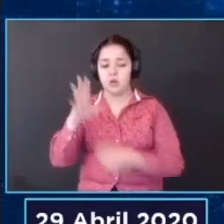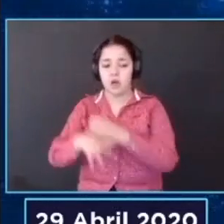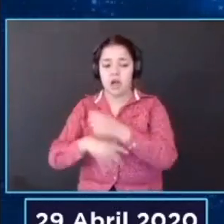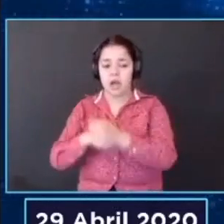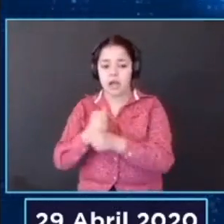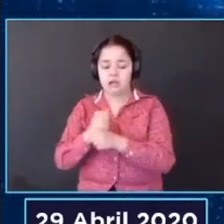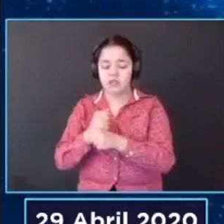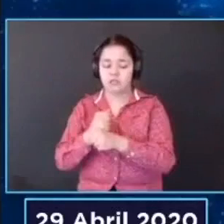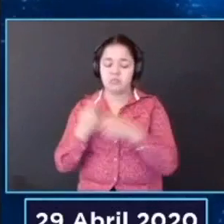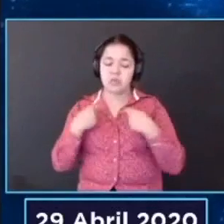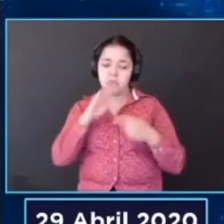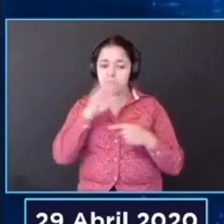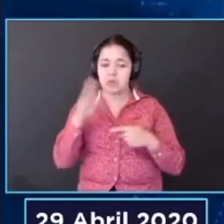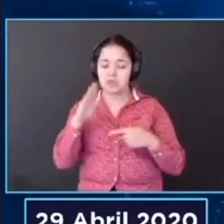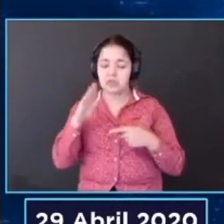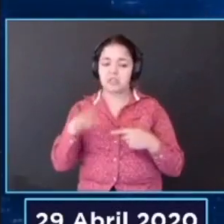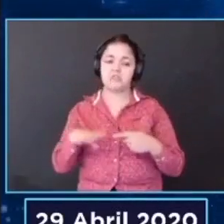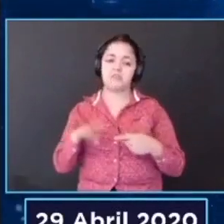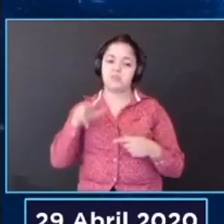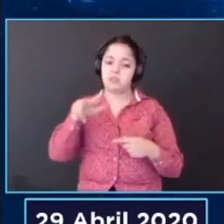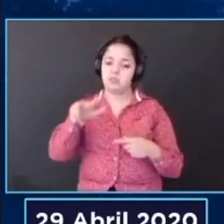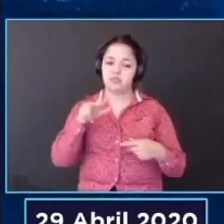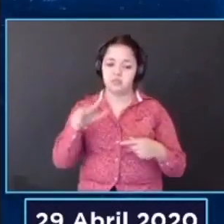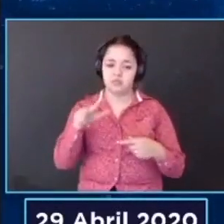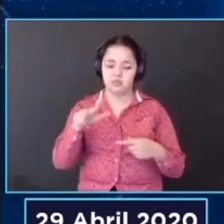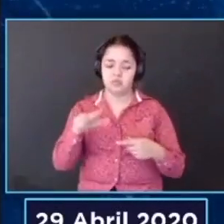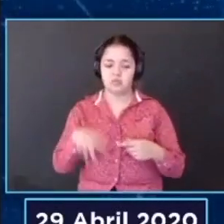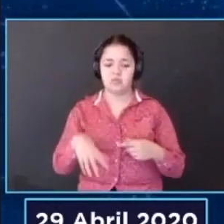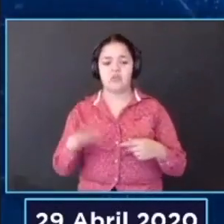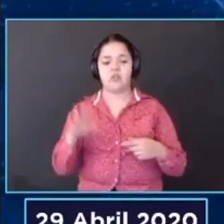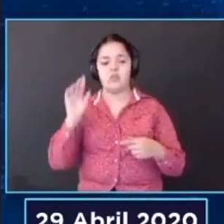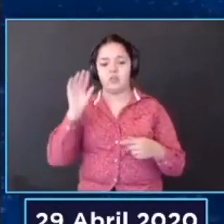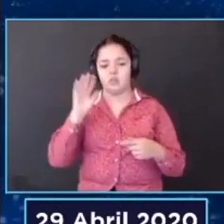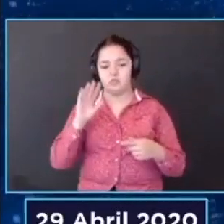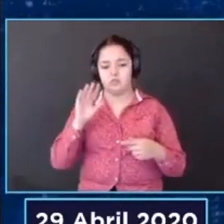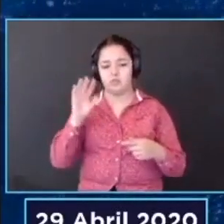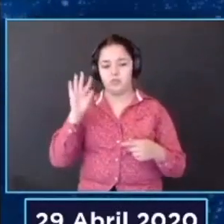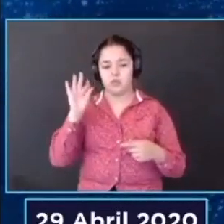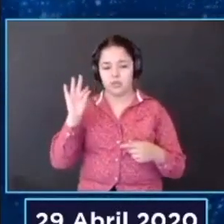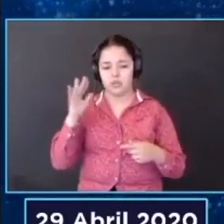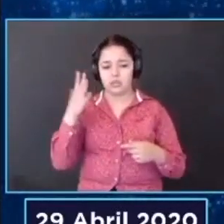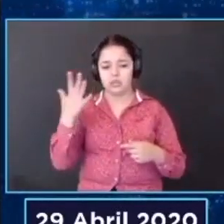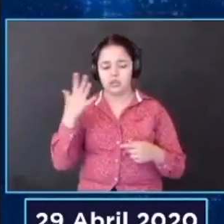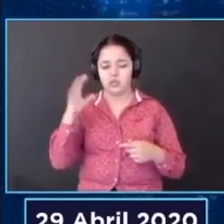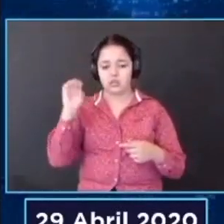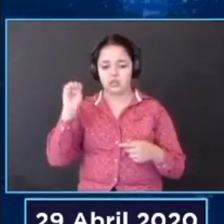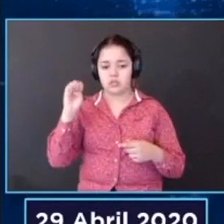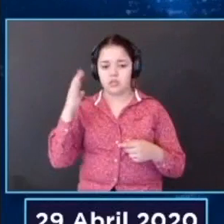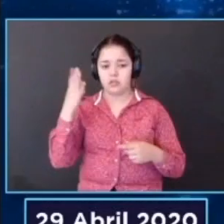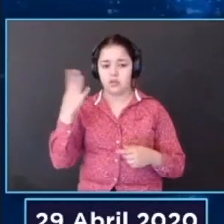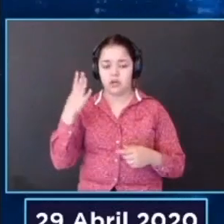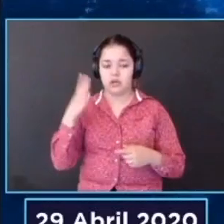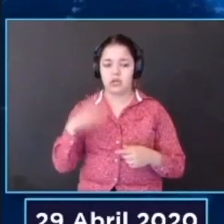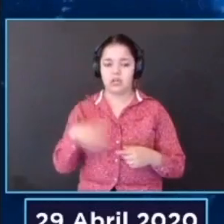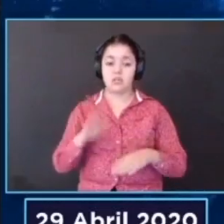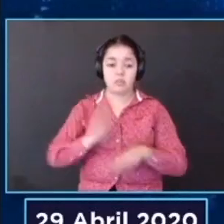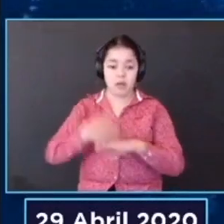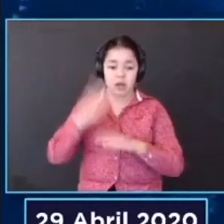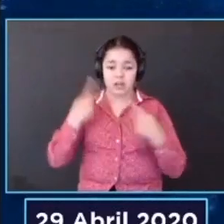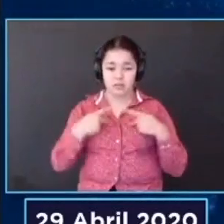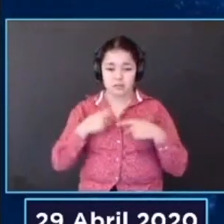final fatal. De 45 a 64 años es la columna más grande. 42 están más